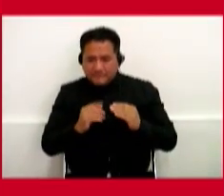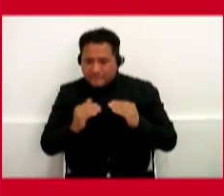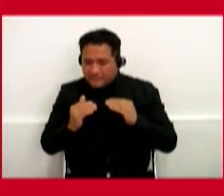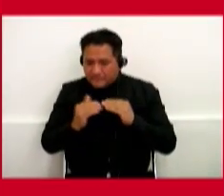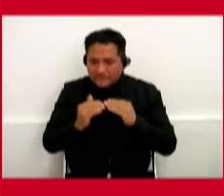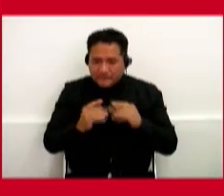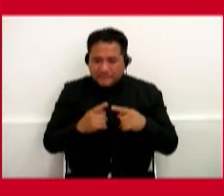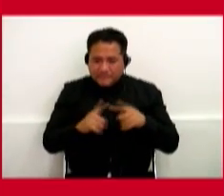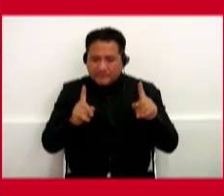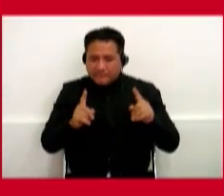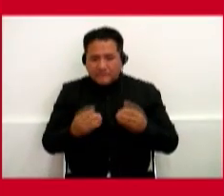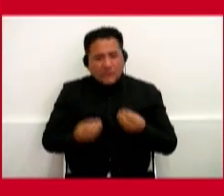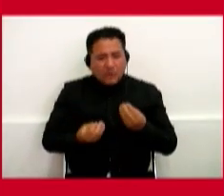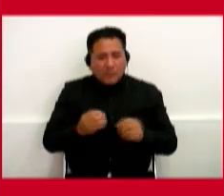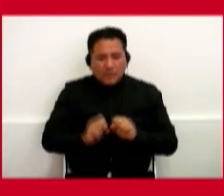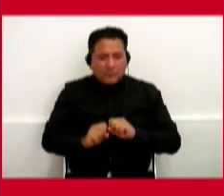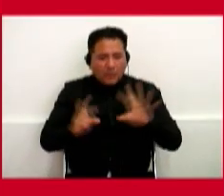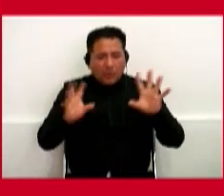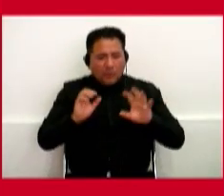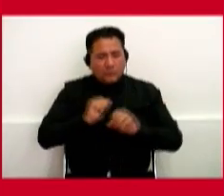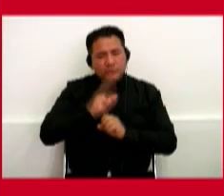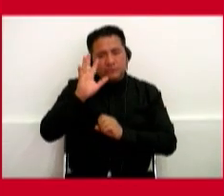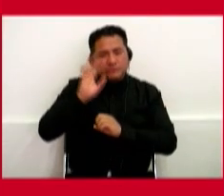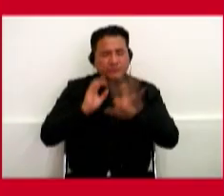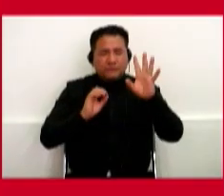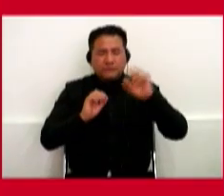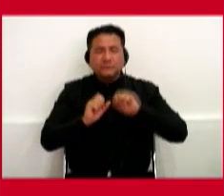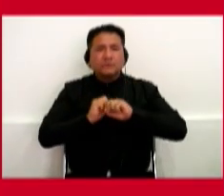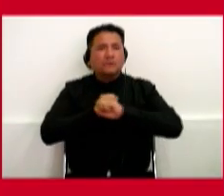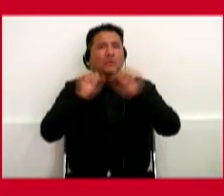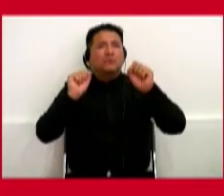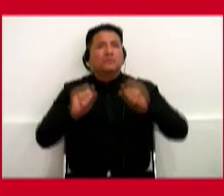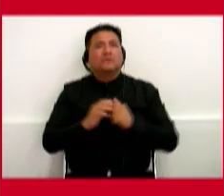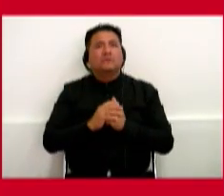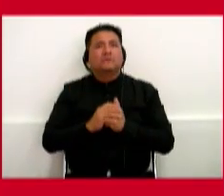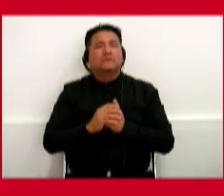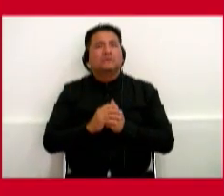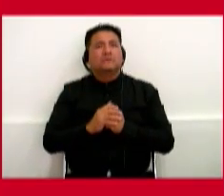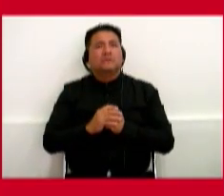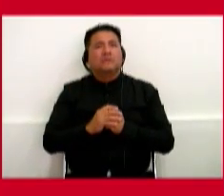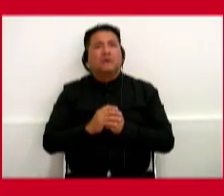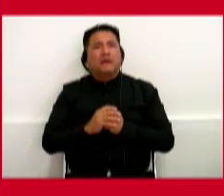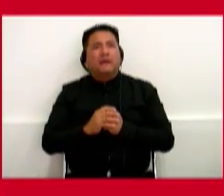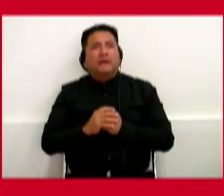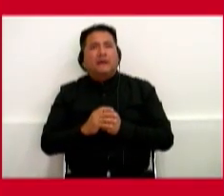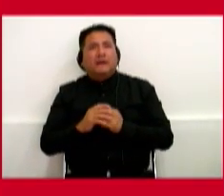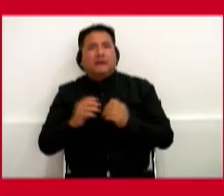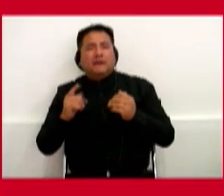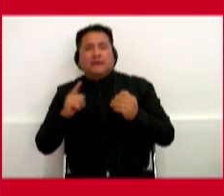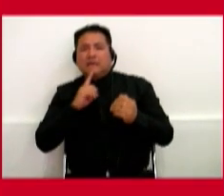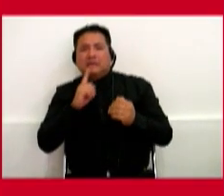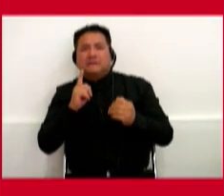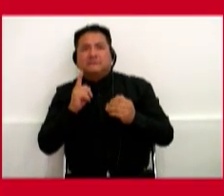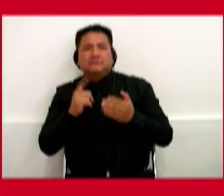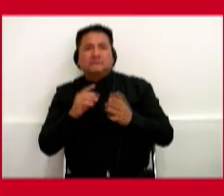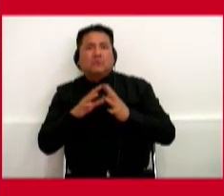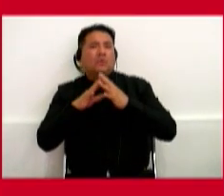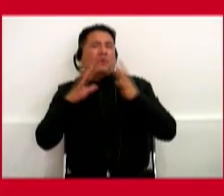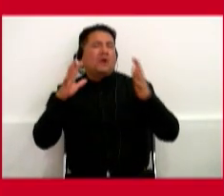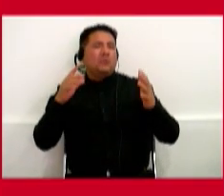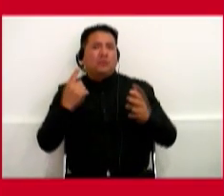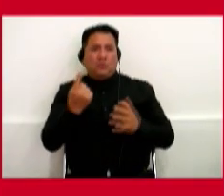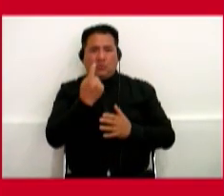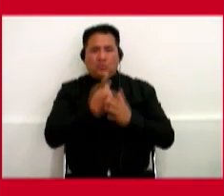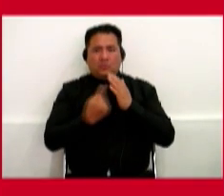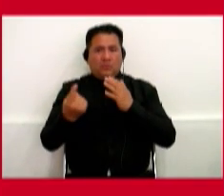de explotación a diferentes cotas, en fin, diferentes envolventes. Y esto puede ser tanto como uno quiera en diferentes iteraciones.